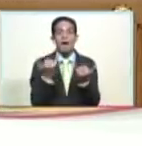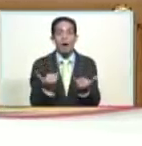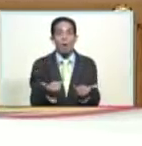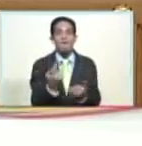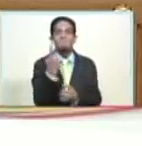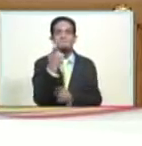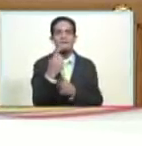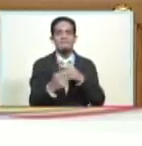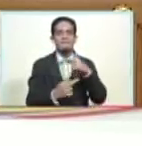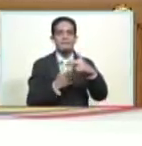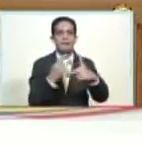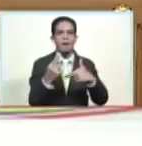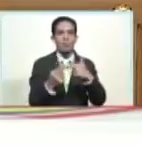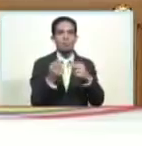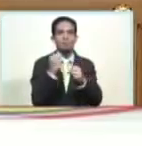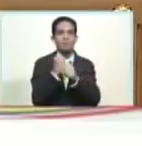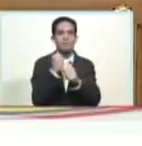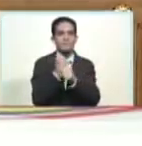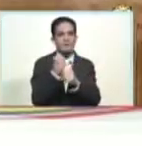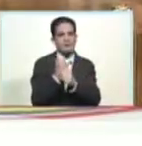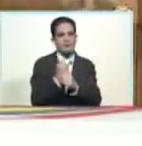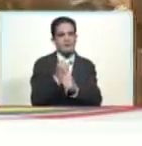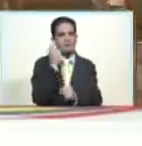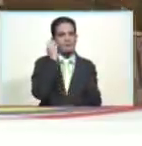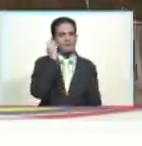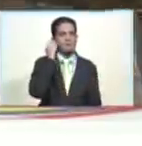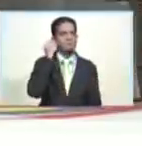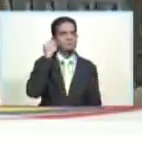revolución más comprometido de la clase obrera que yo.